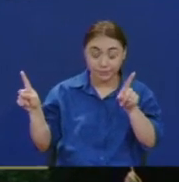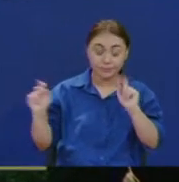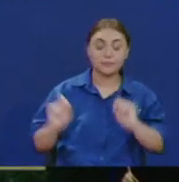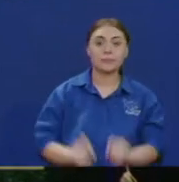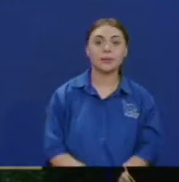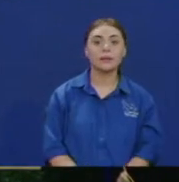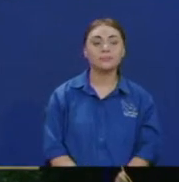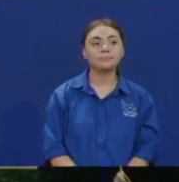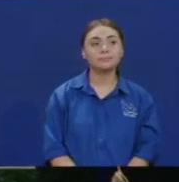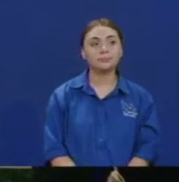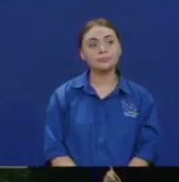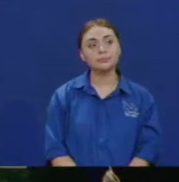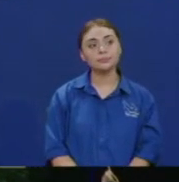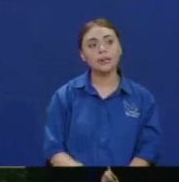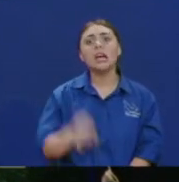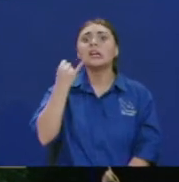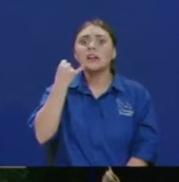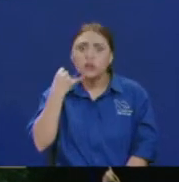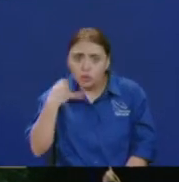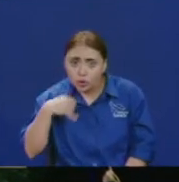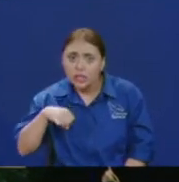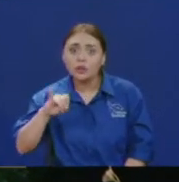celebrar.